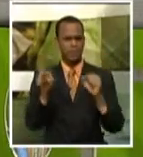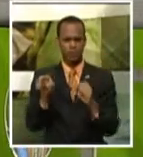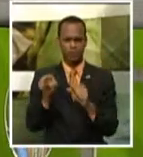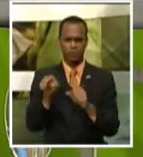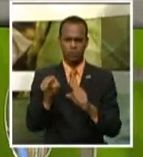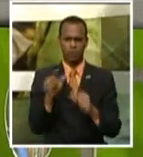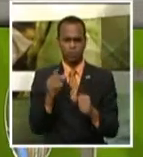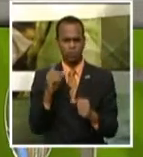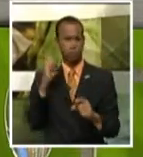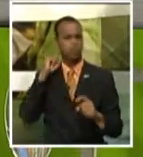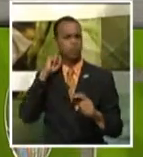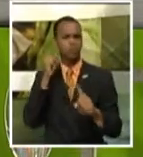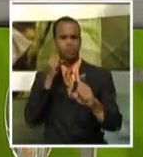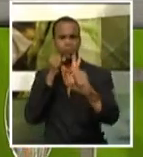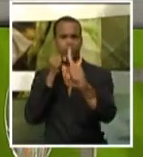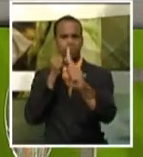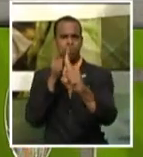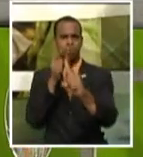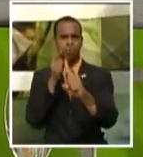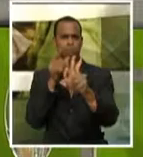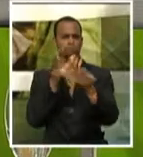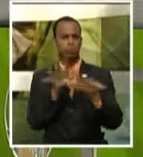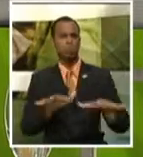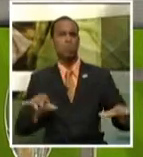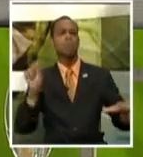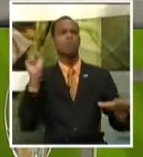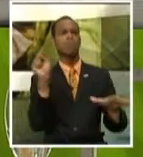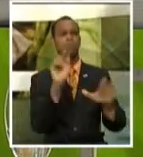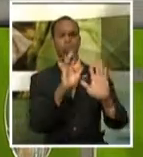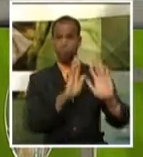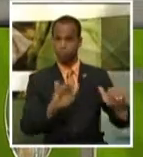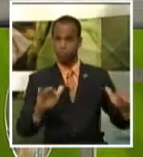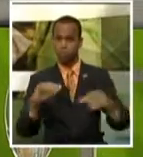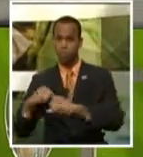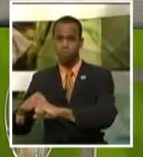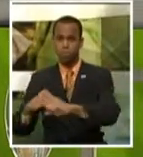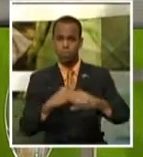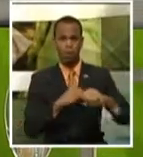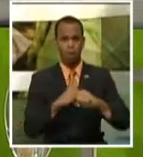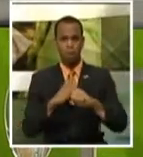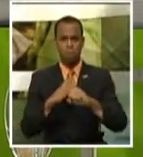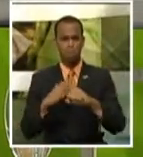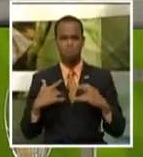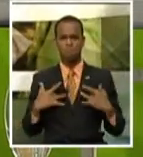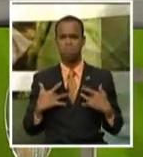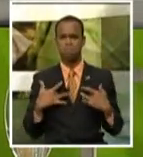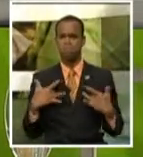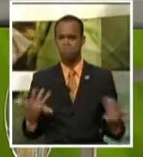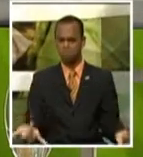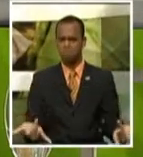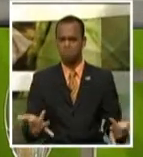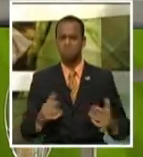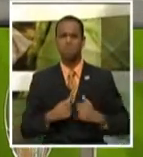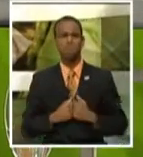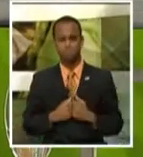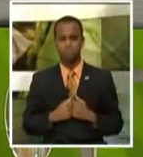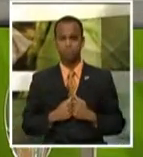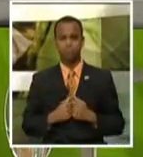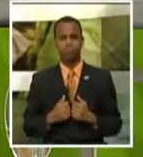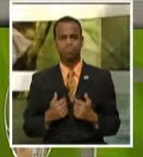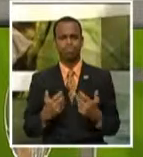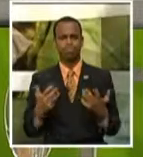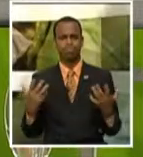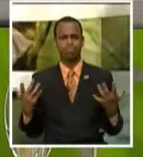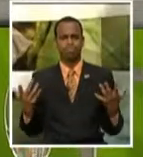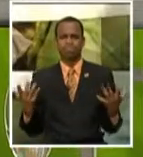de proteger a la niñez y a la primera infancia en particular? Y